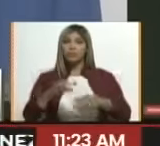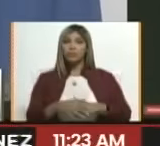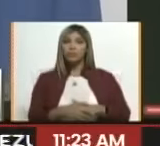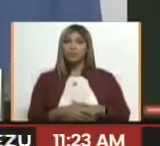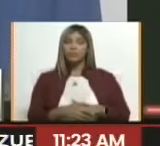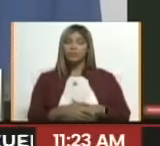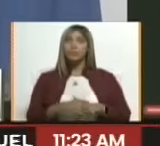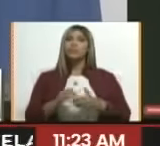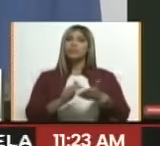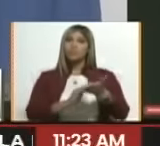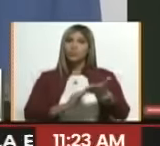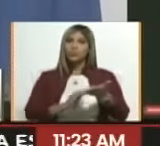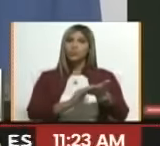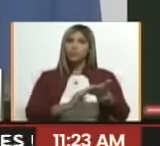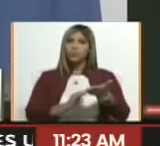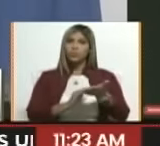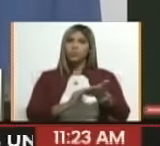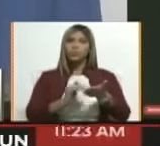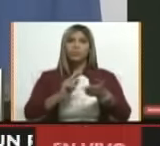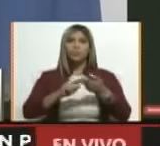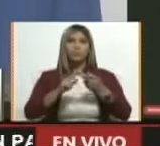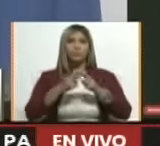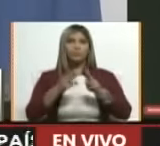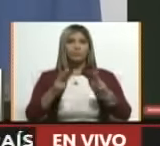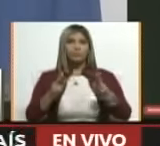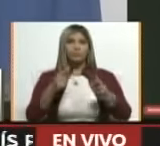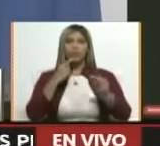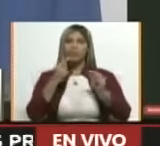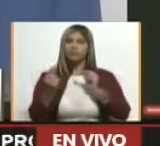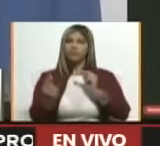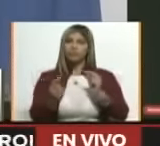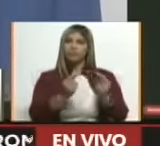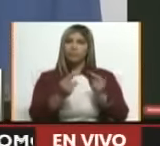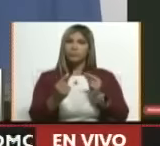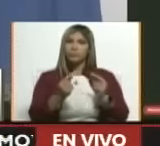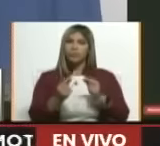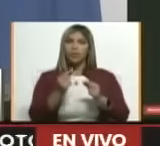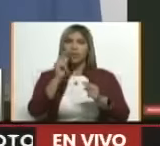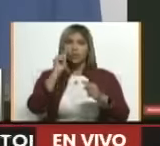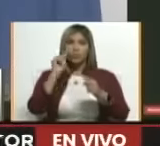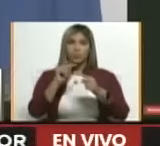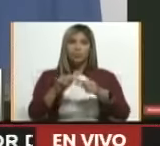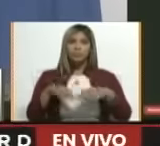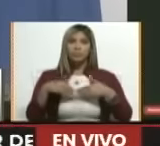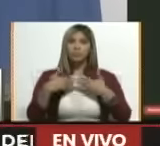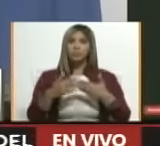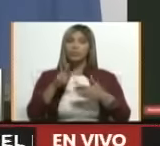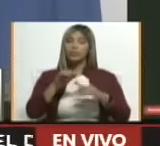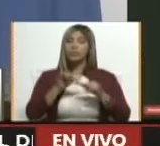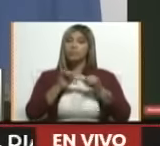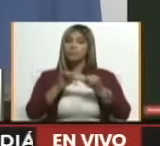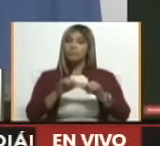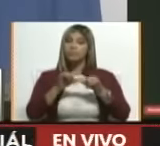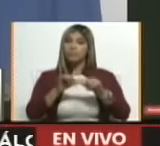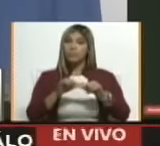se resuelvan pacíficamente por la vía del diálogo, a fin de que esos